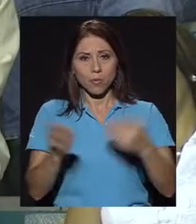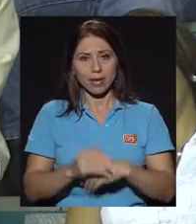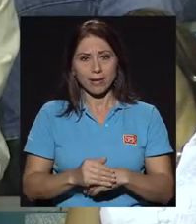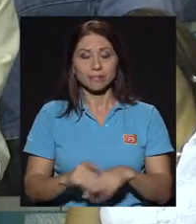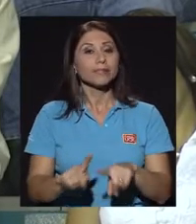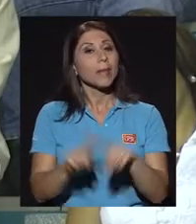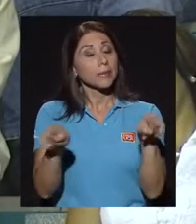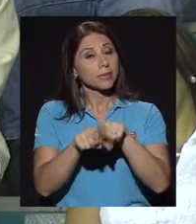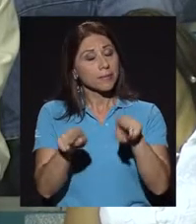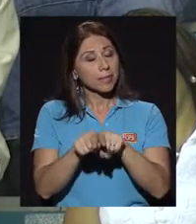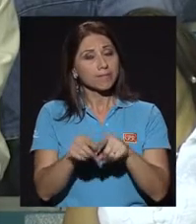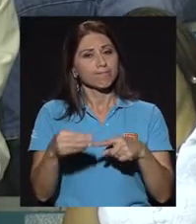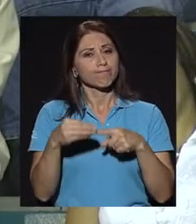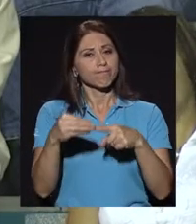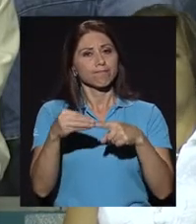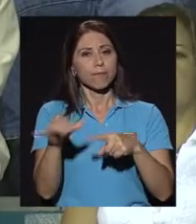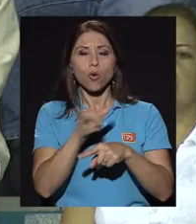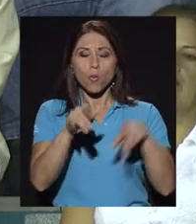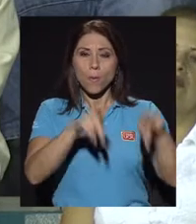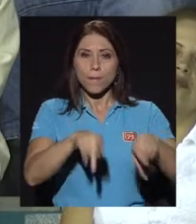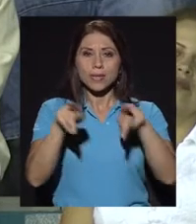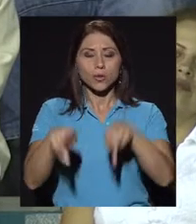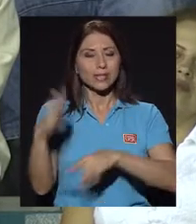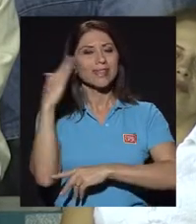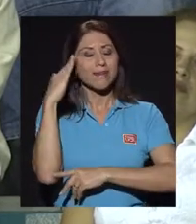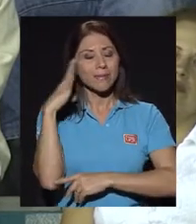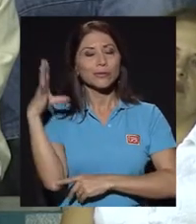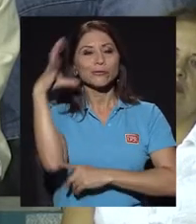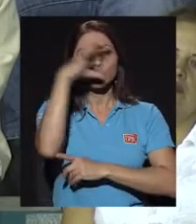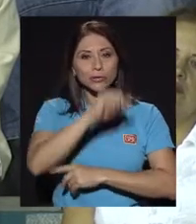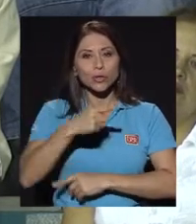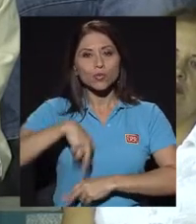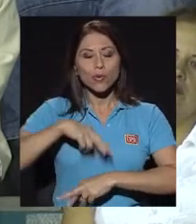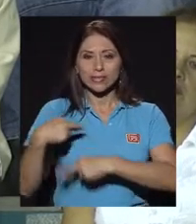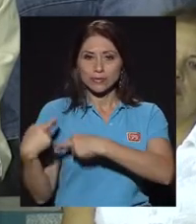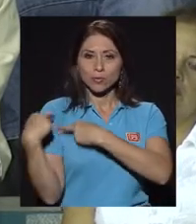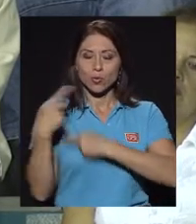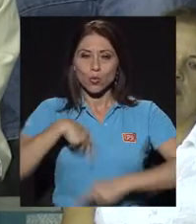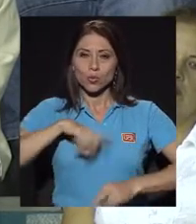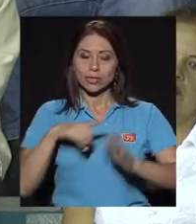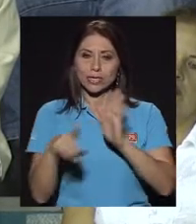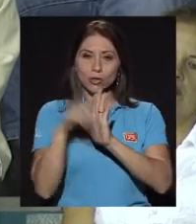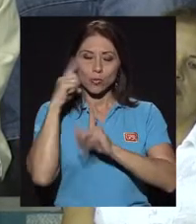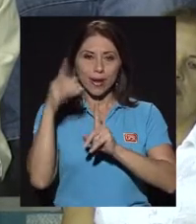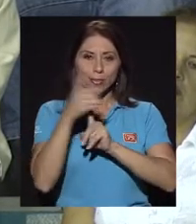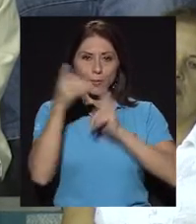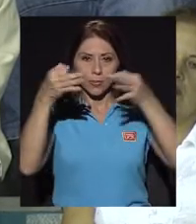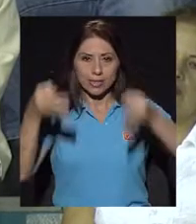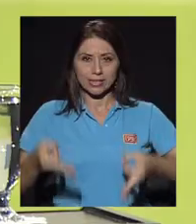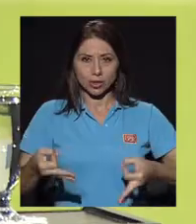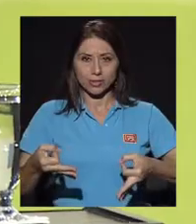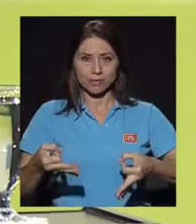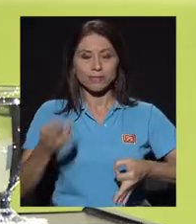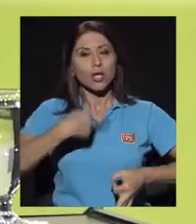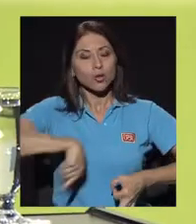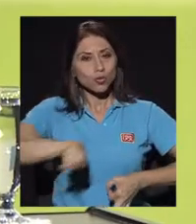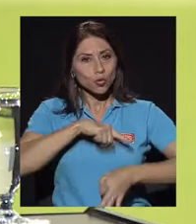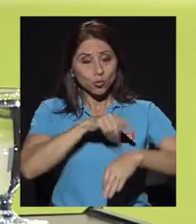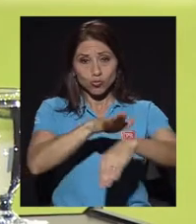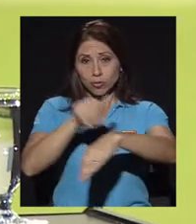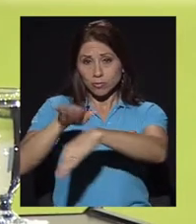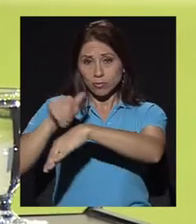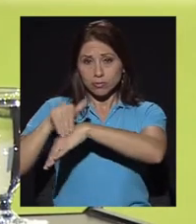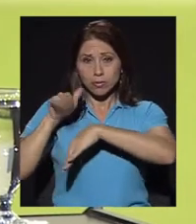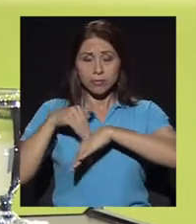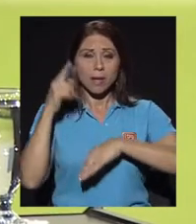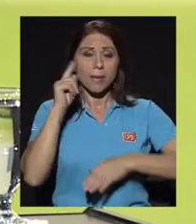pública, pero más aún como ciudadanos conscientes de nuestras responsabilidades y derechos en los procesos de toma de decisiones, estamos